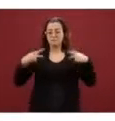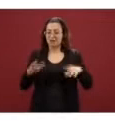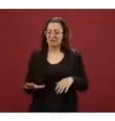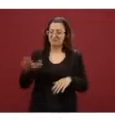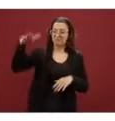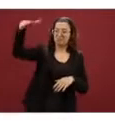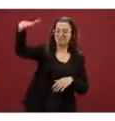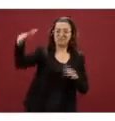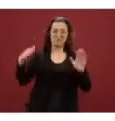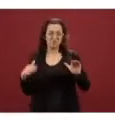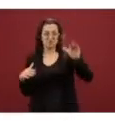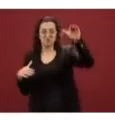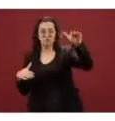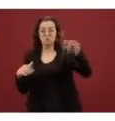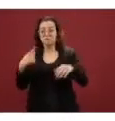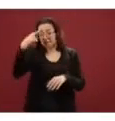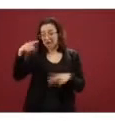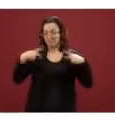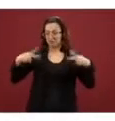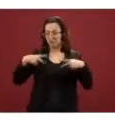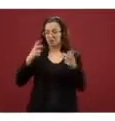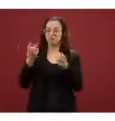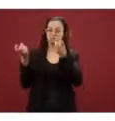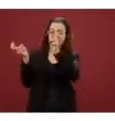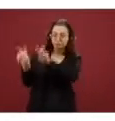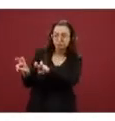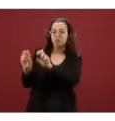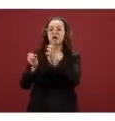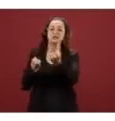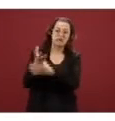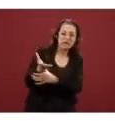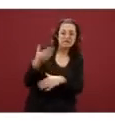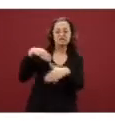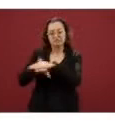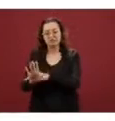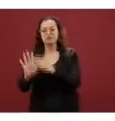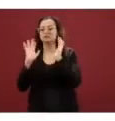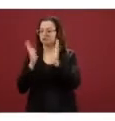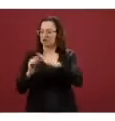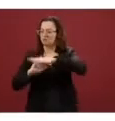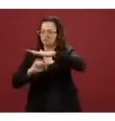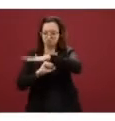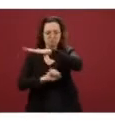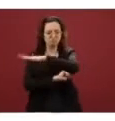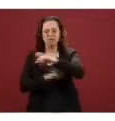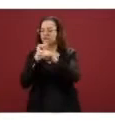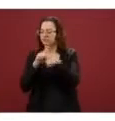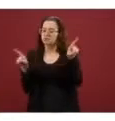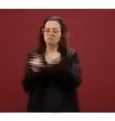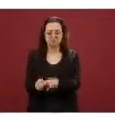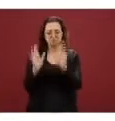o los pasajeros salen de la terminal, avanza también conforme a lo programado. Ya se está colando la cimentación, ya se tiene el eje geométrico